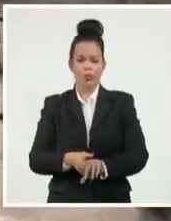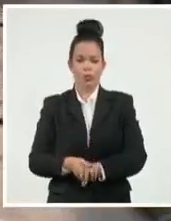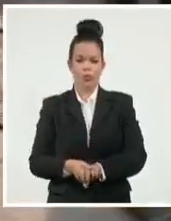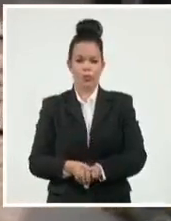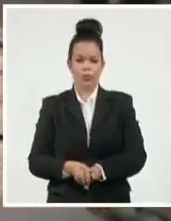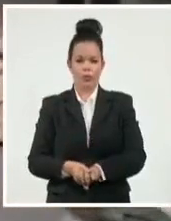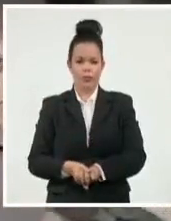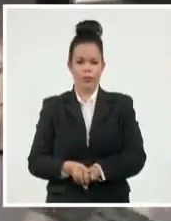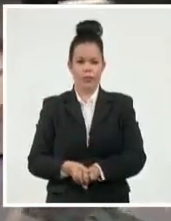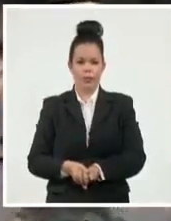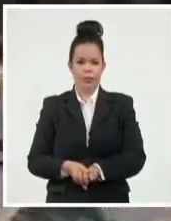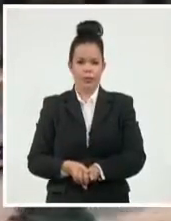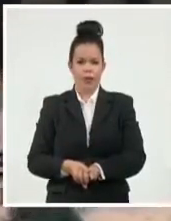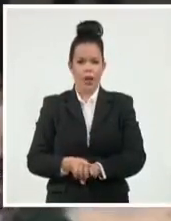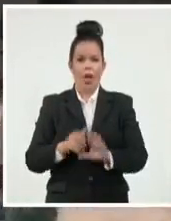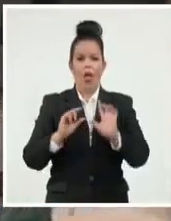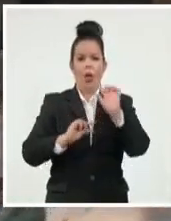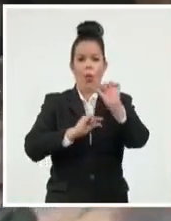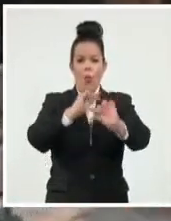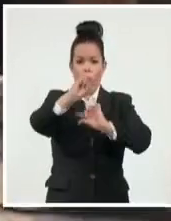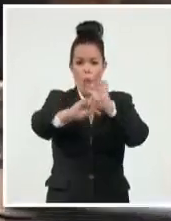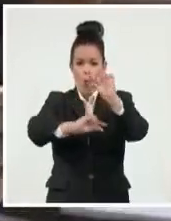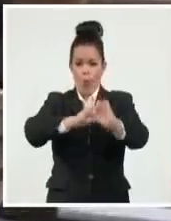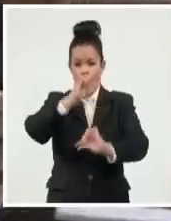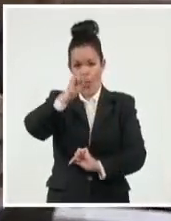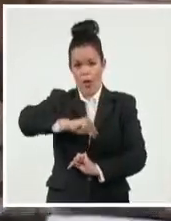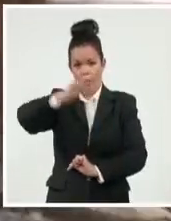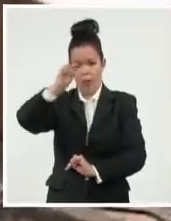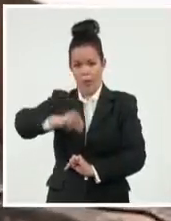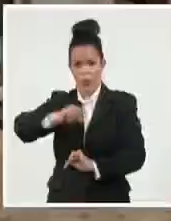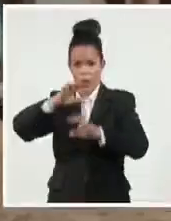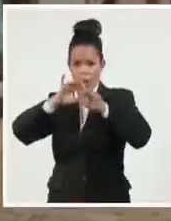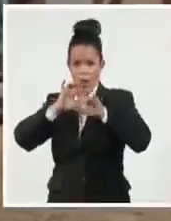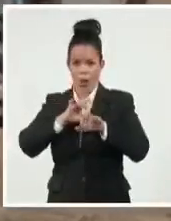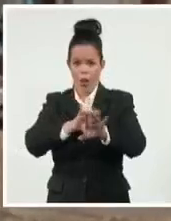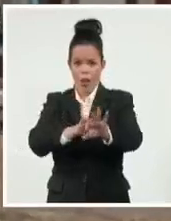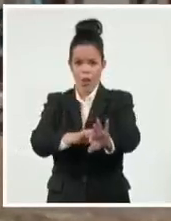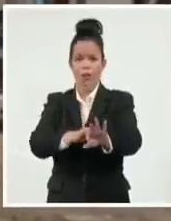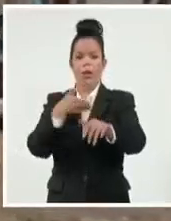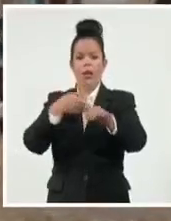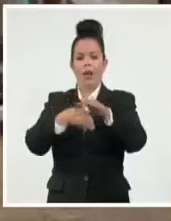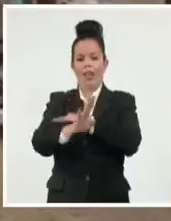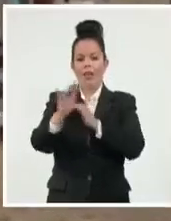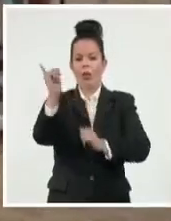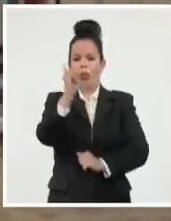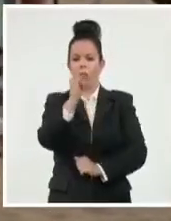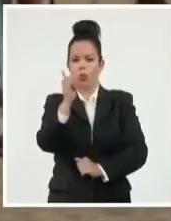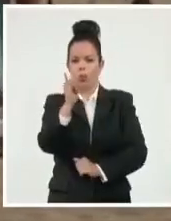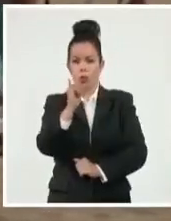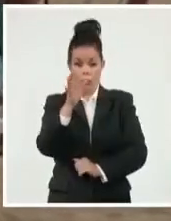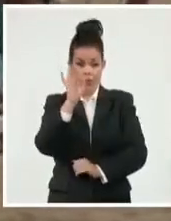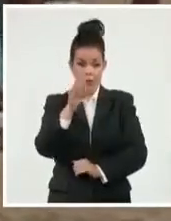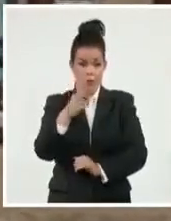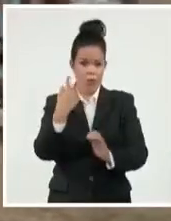Los pocos asistentes a la primera función del cinematógrafo en Cuba aquella lejana noche de enero